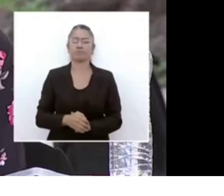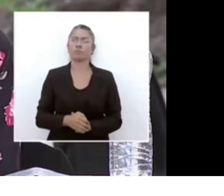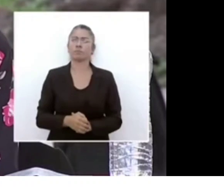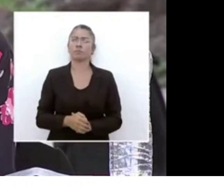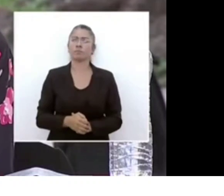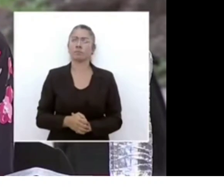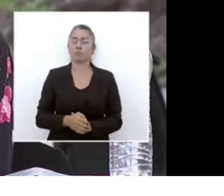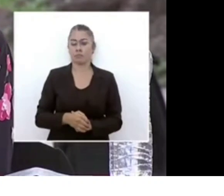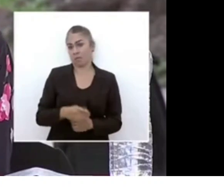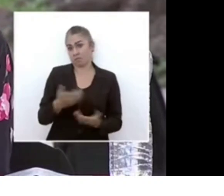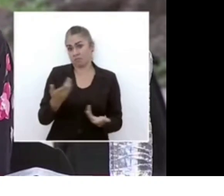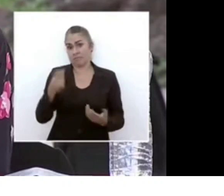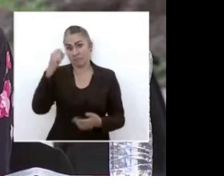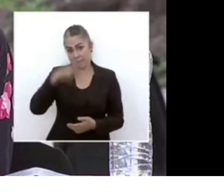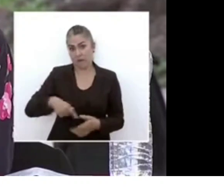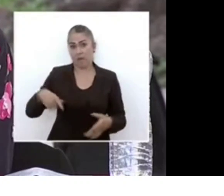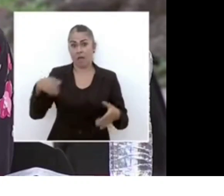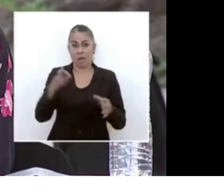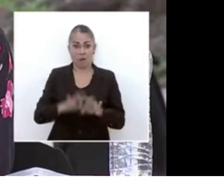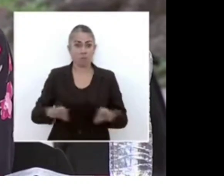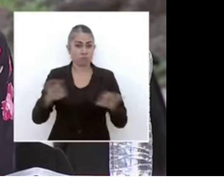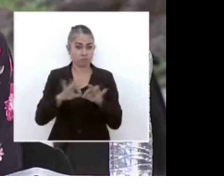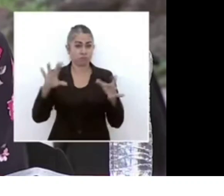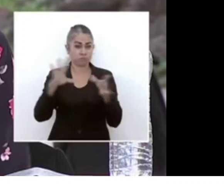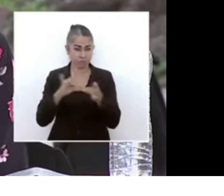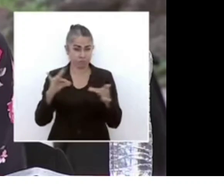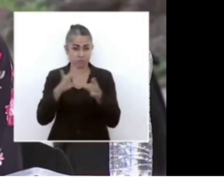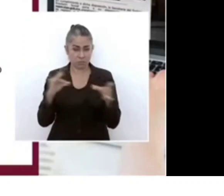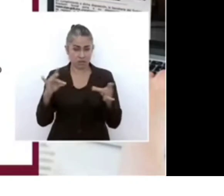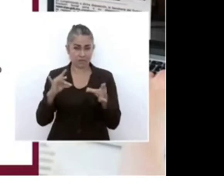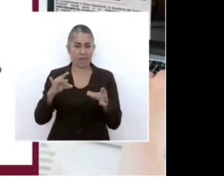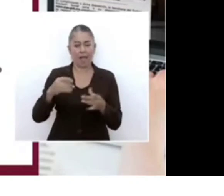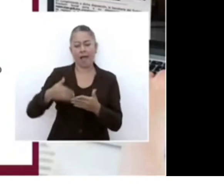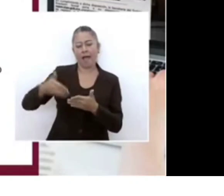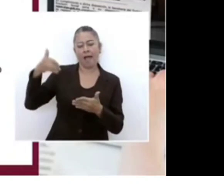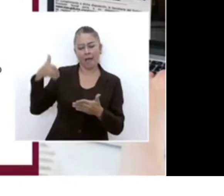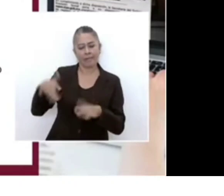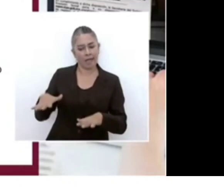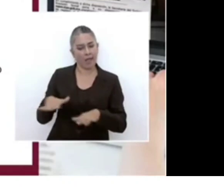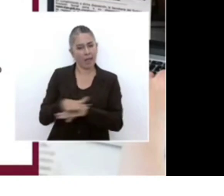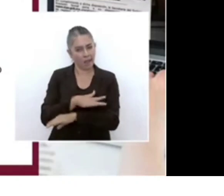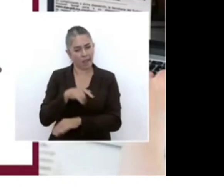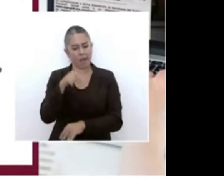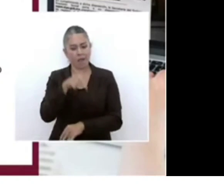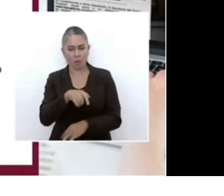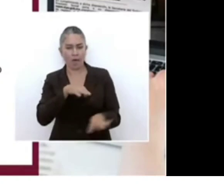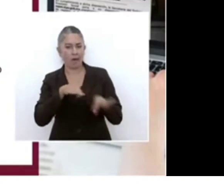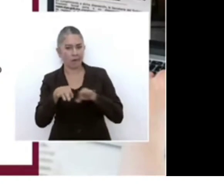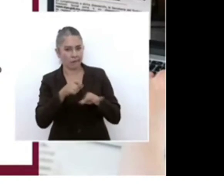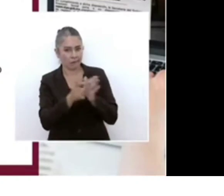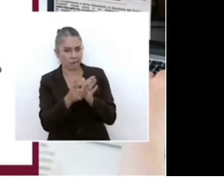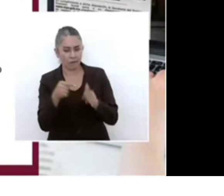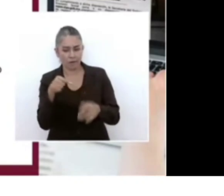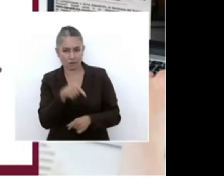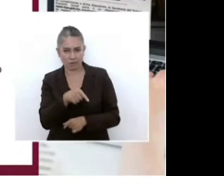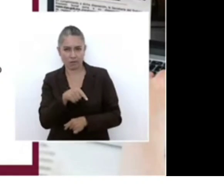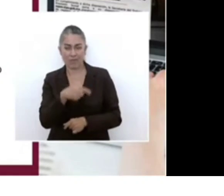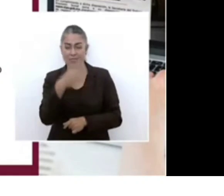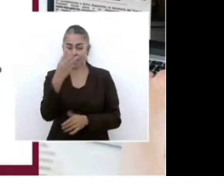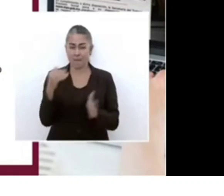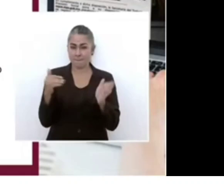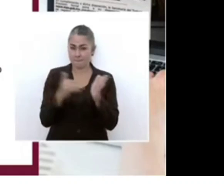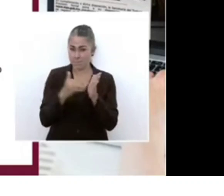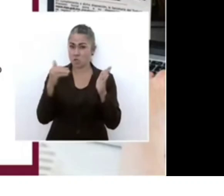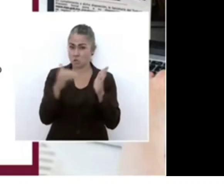de subcontratación, donde se prohibió la subcontratación de personal y donde más de casi 3 millones de trabajadores